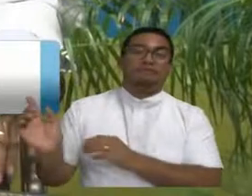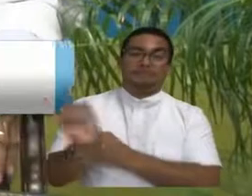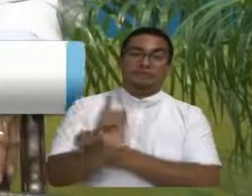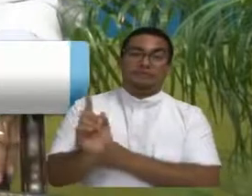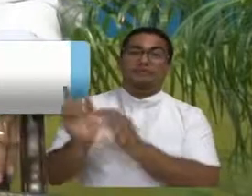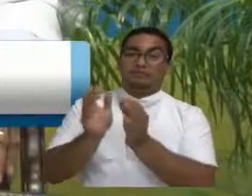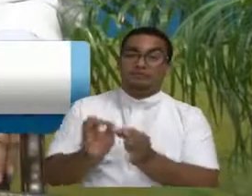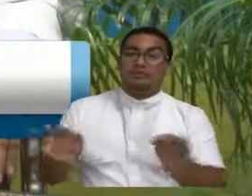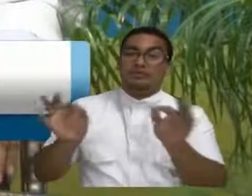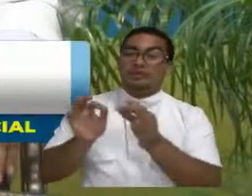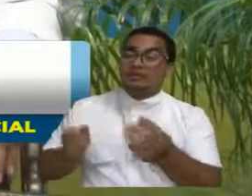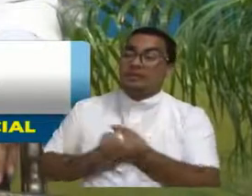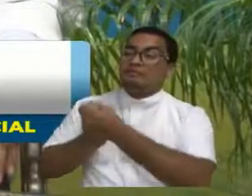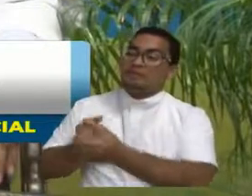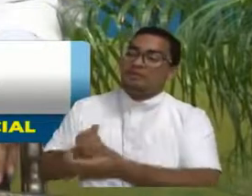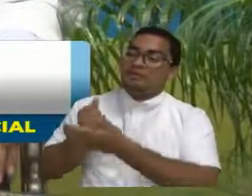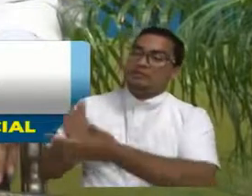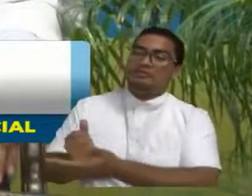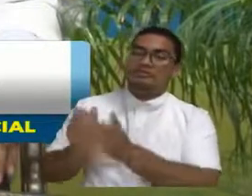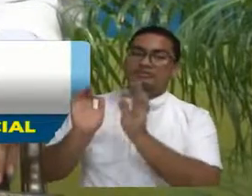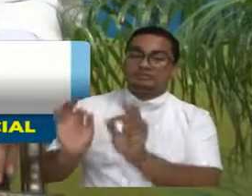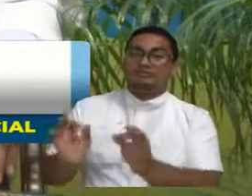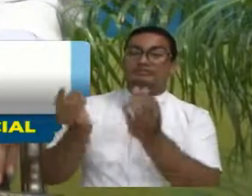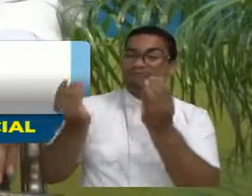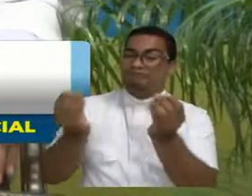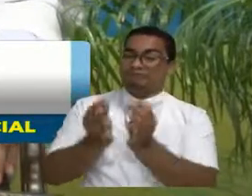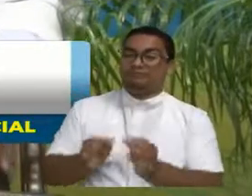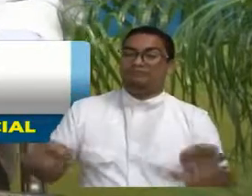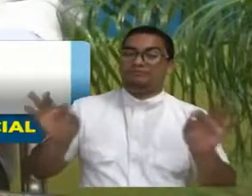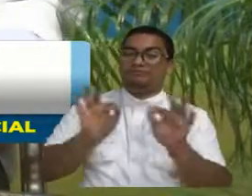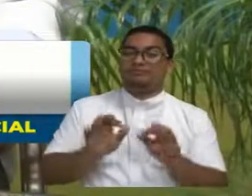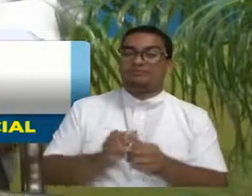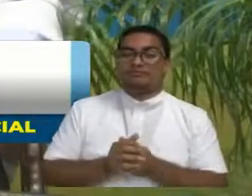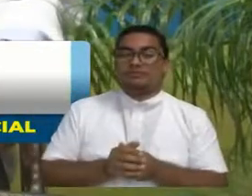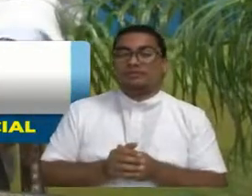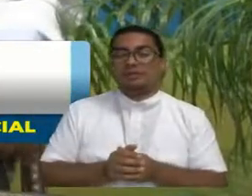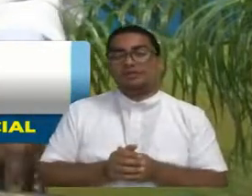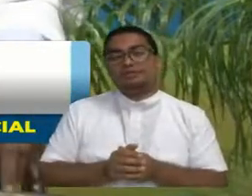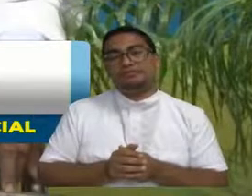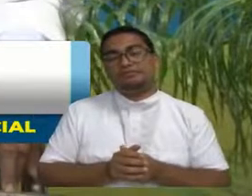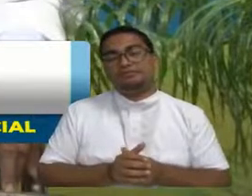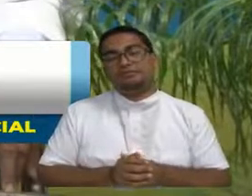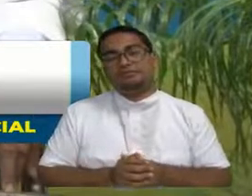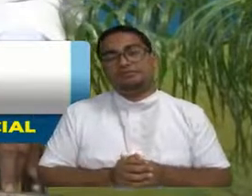primordial estar con esa persona que tiene un nuevo bebé. Aquí tenemos que ver